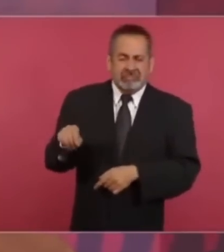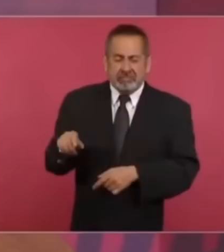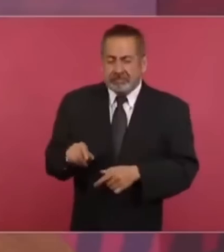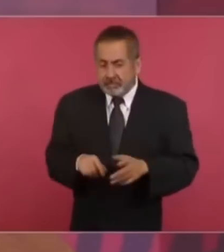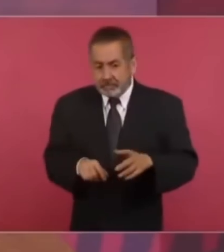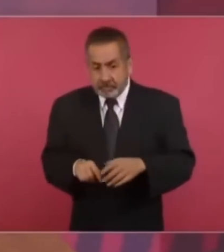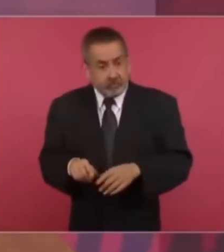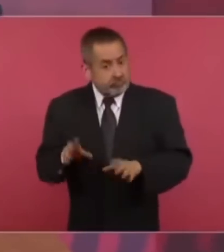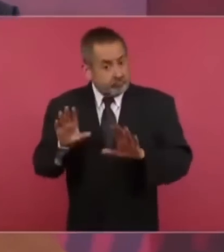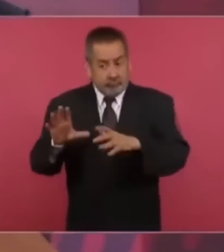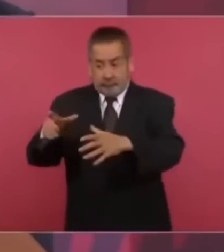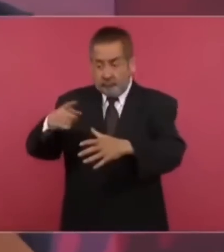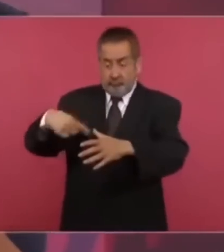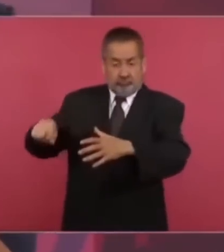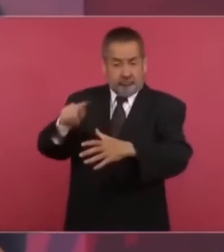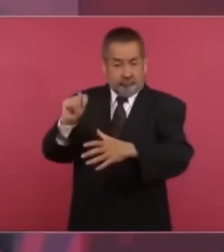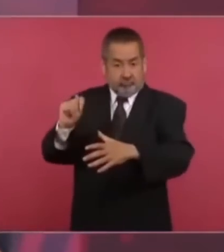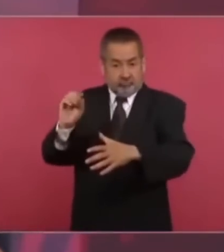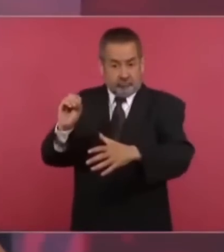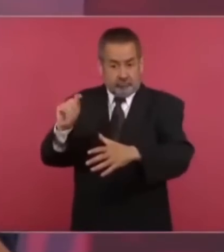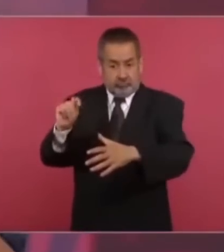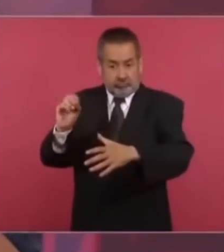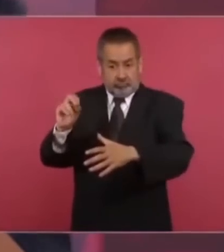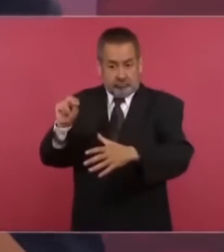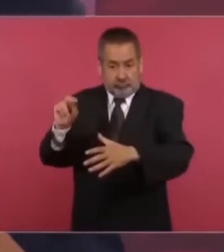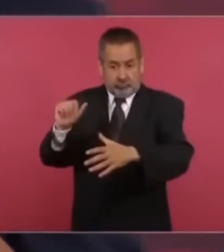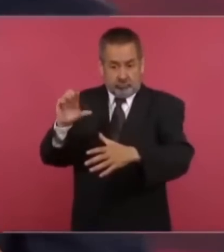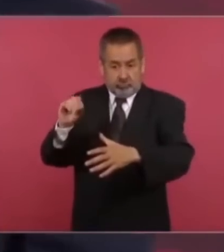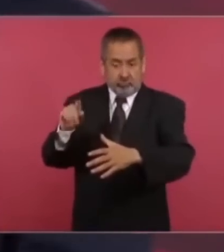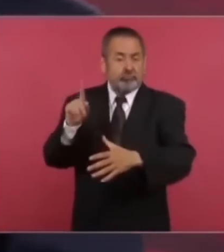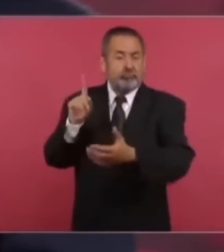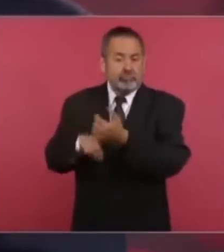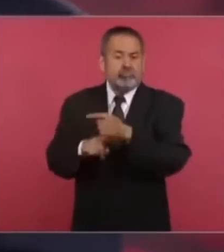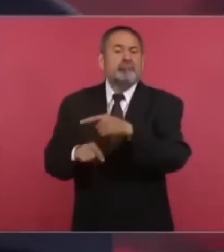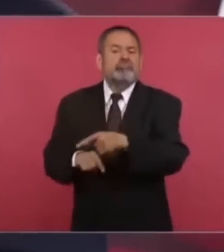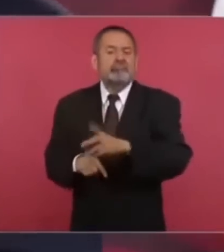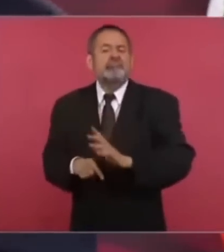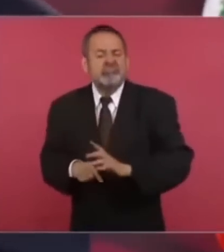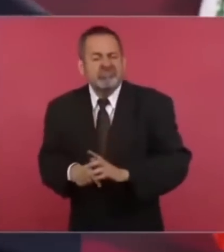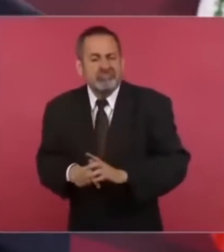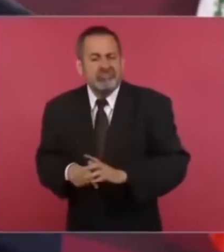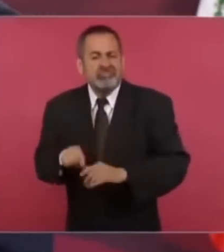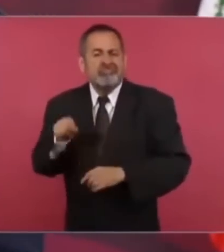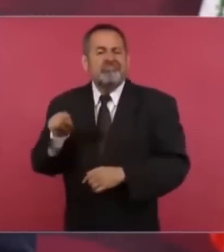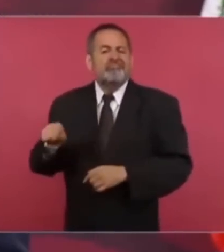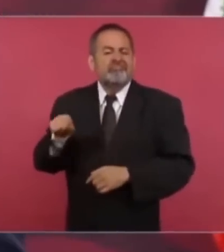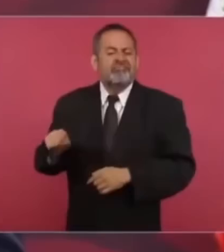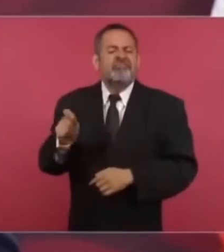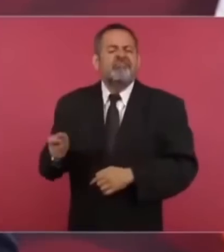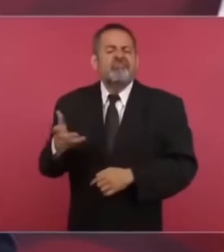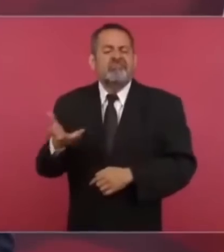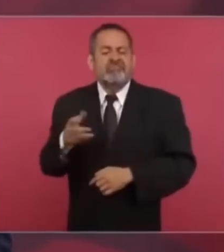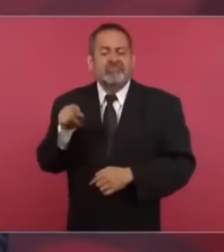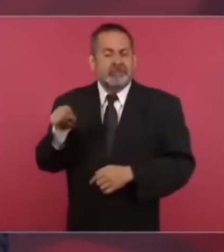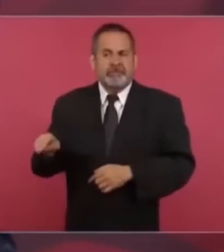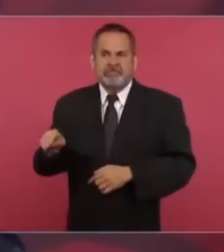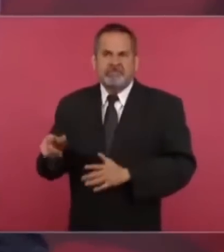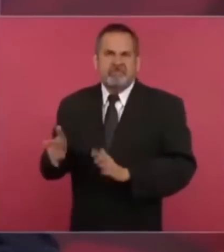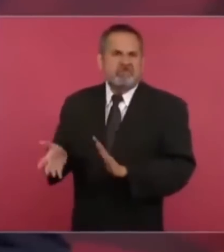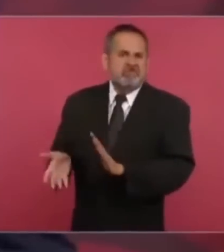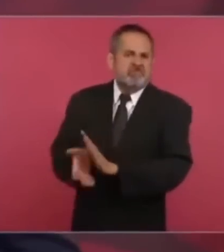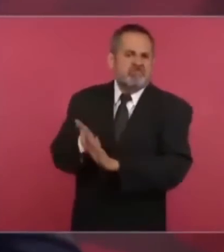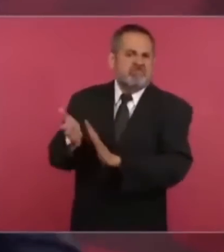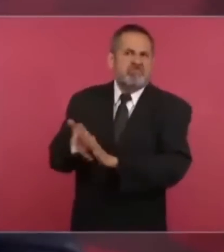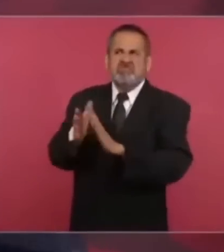Y los totonacos, pues nada más fueron los constructores